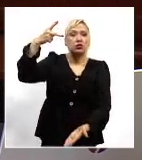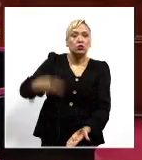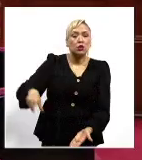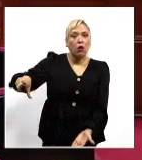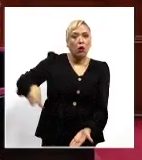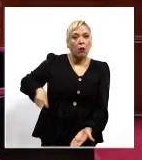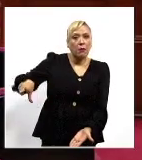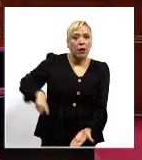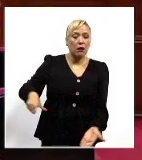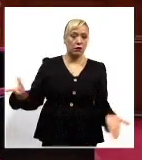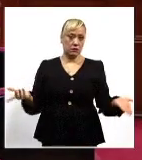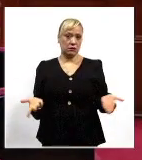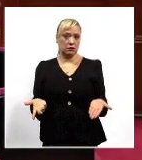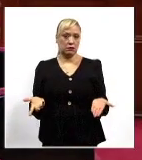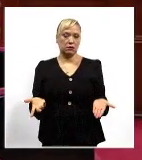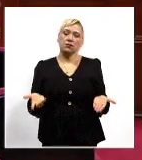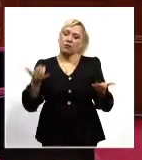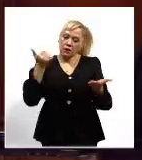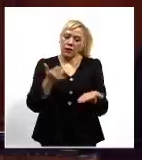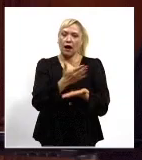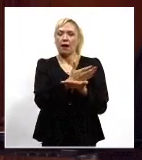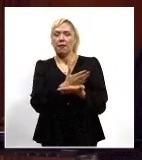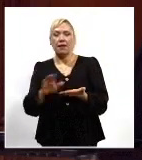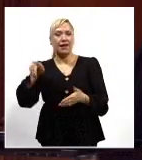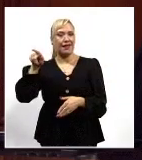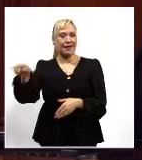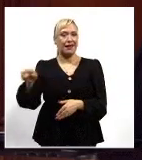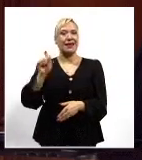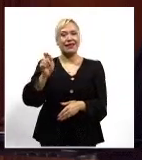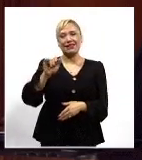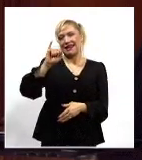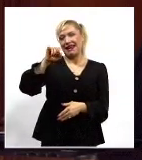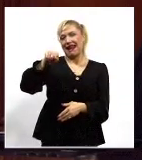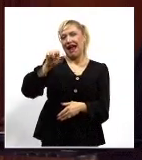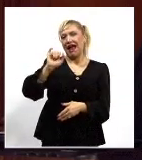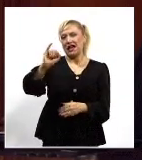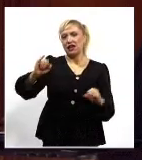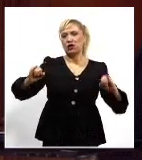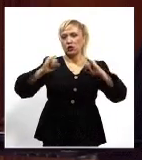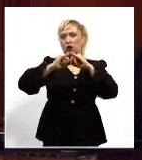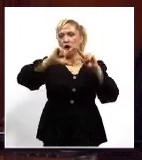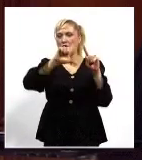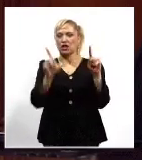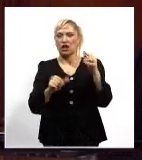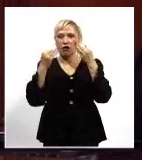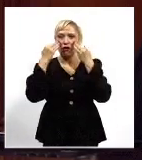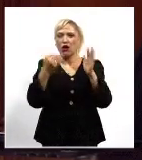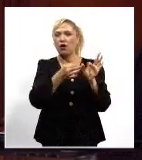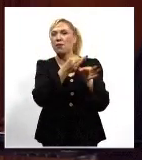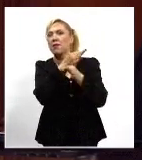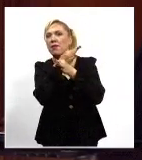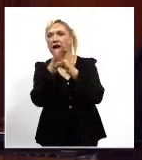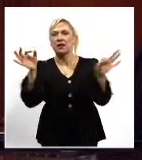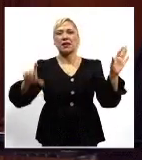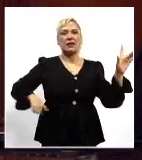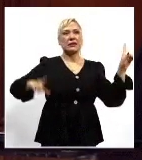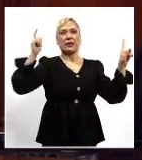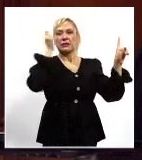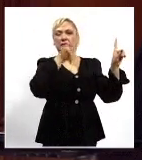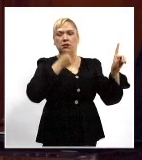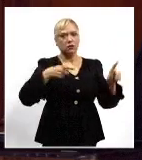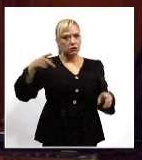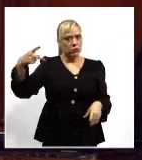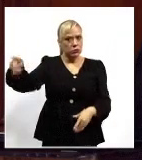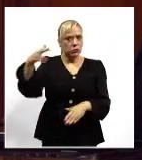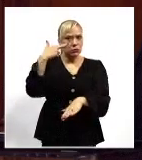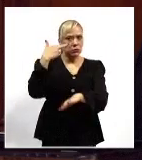públicos. Además, impide que el Instituto Nacional de Transparencia ejerza debidamente su facultad